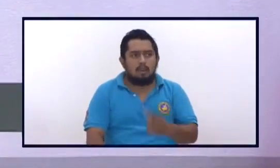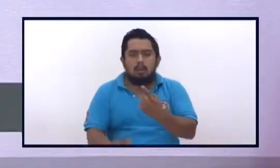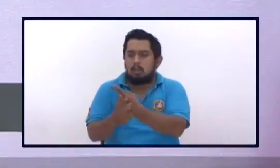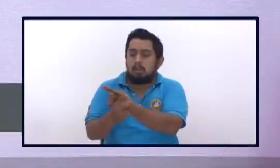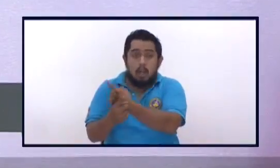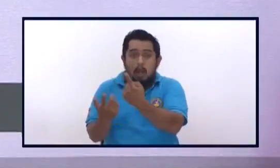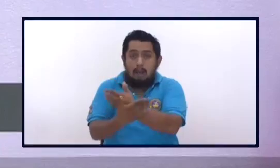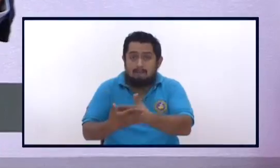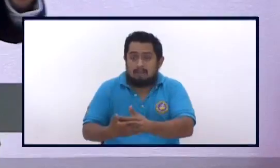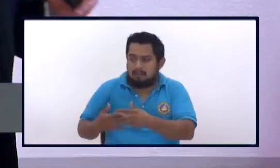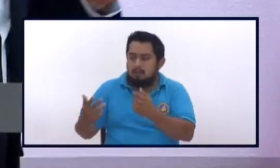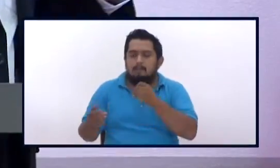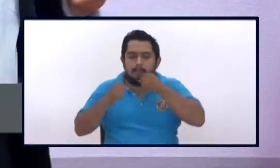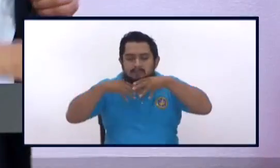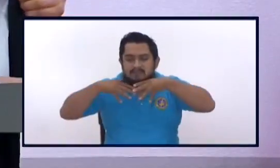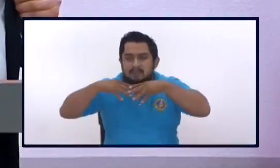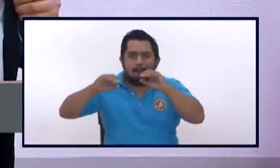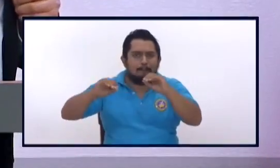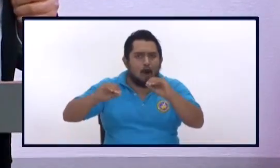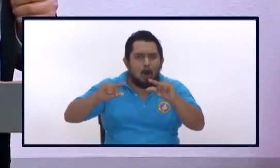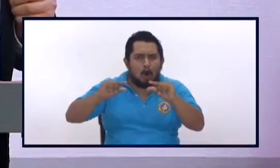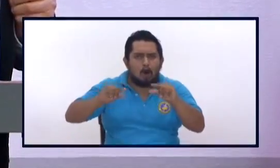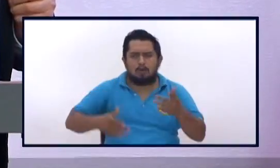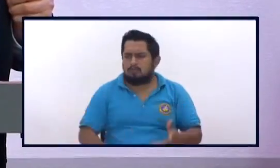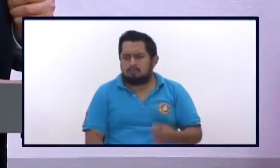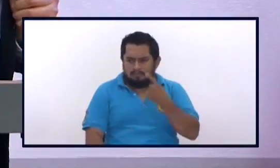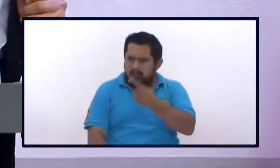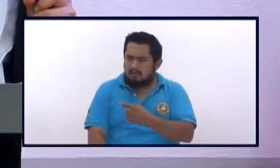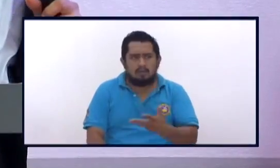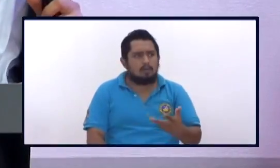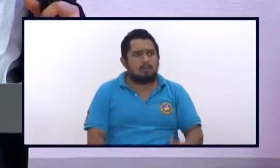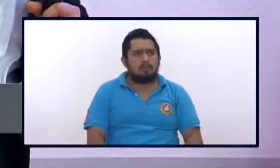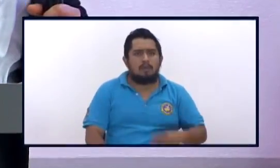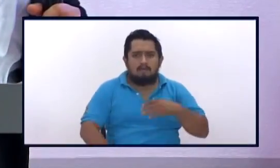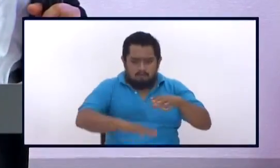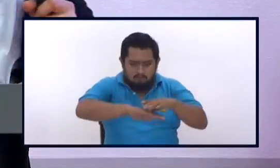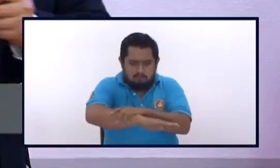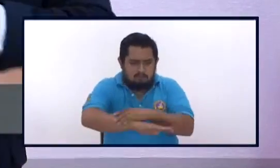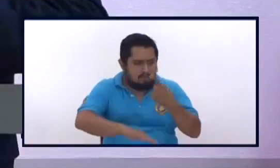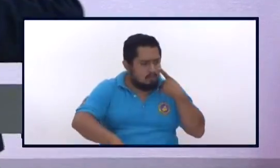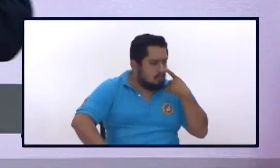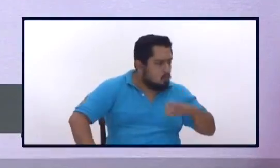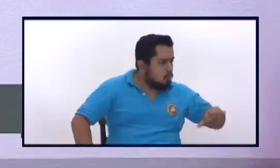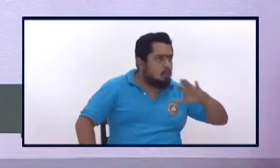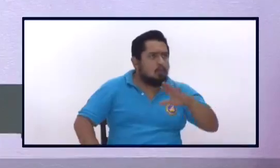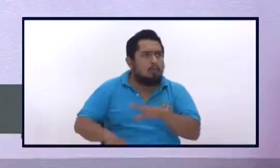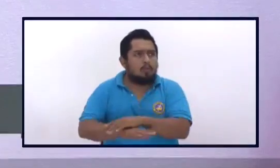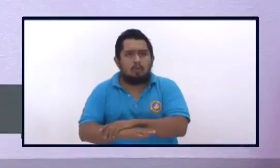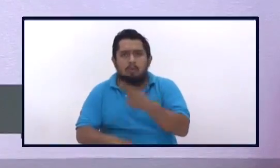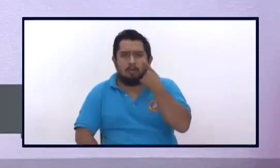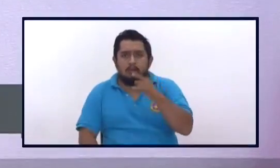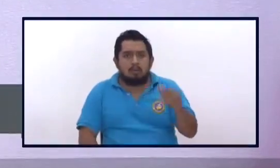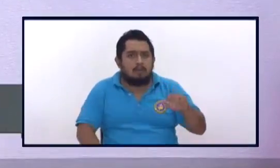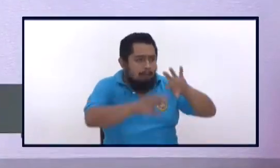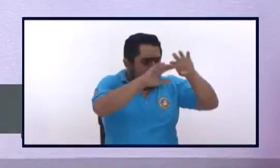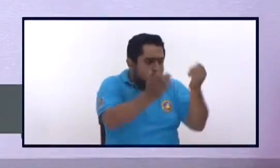3 pero le salen así vea que tampoco está el rastrillo mis calcetines habían desaparecido entonces como no se pueden pedir por